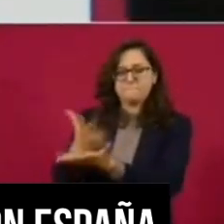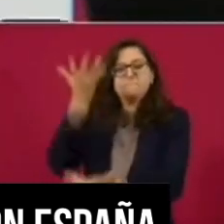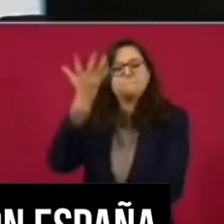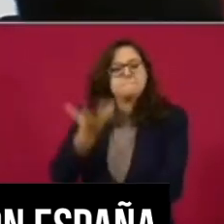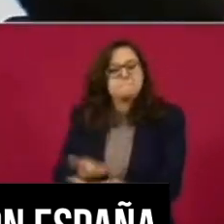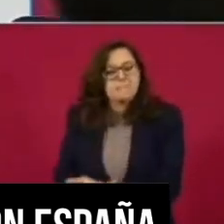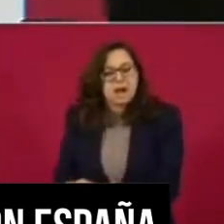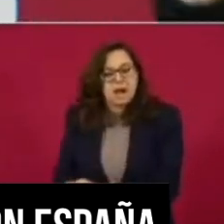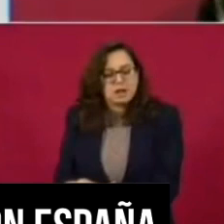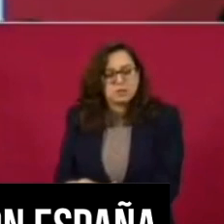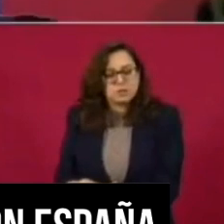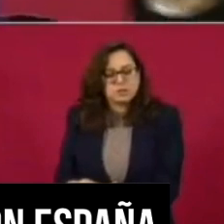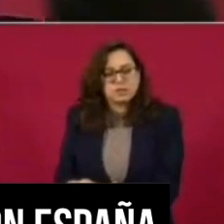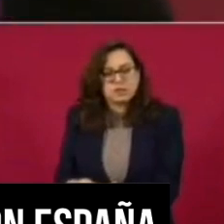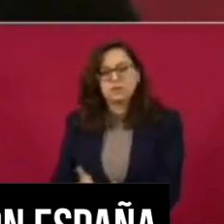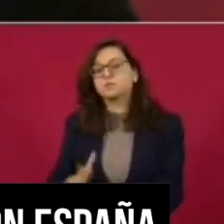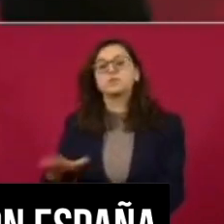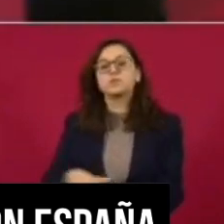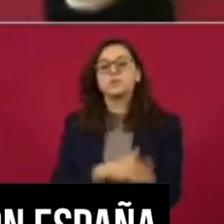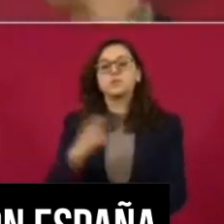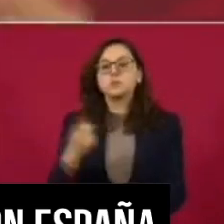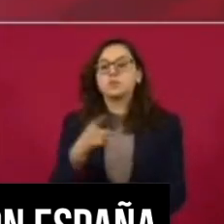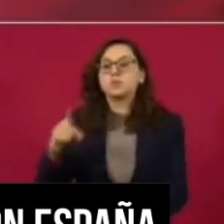en un contubernio arriba